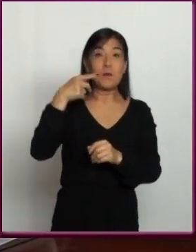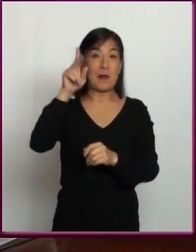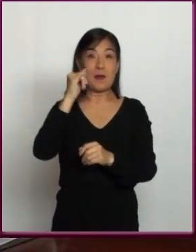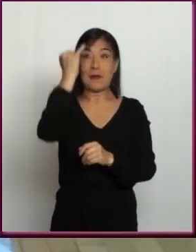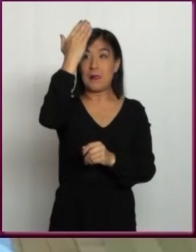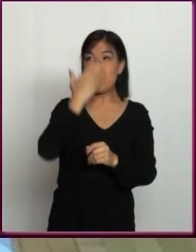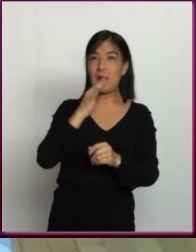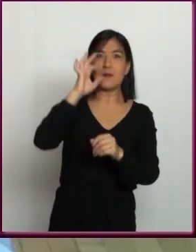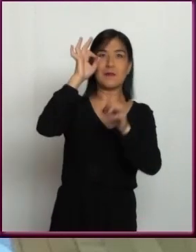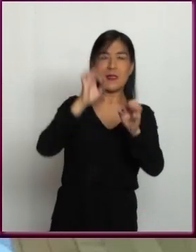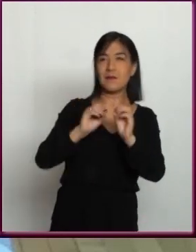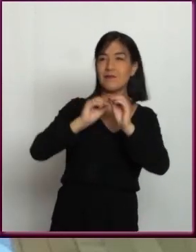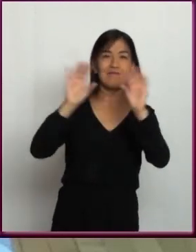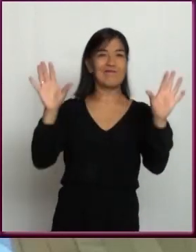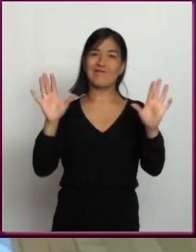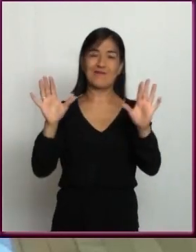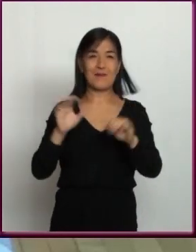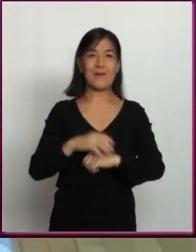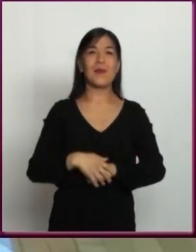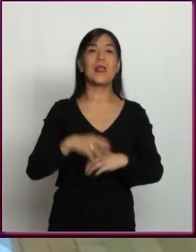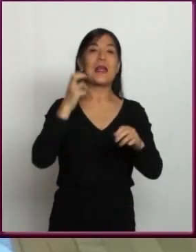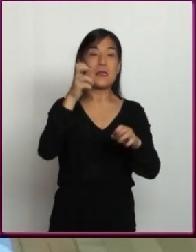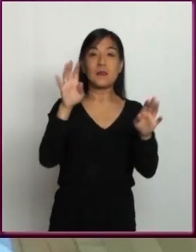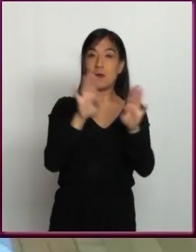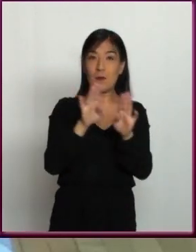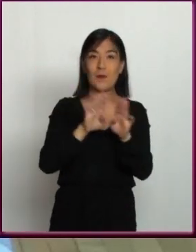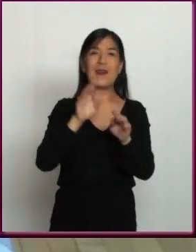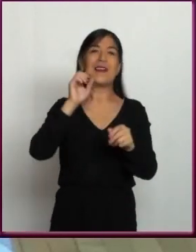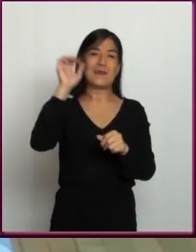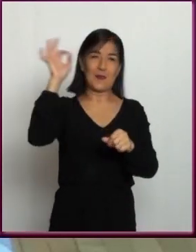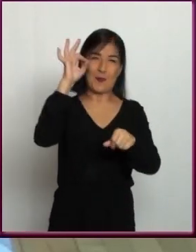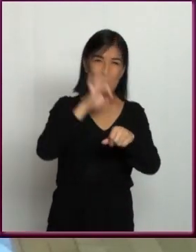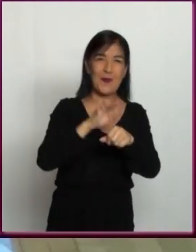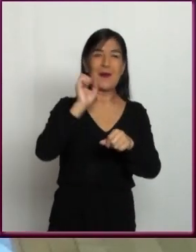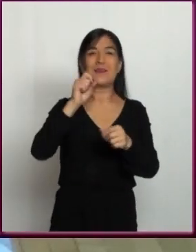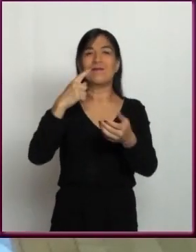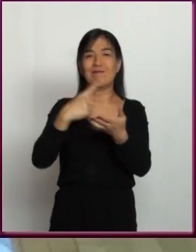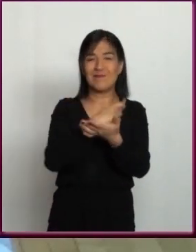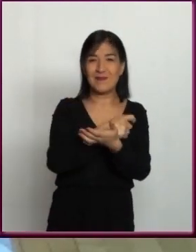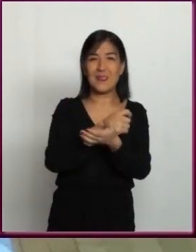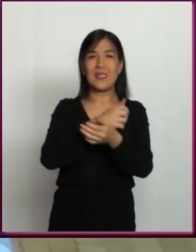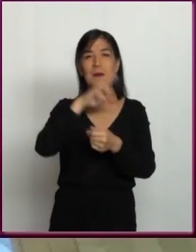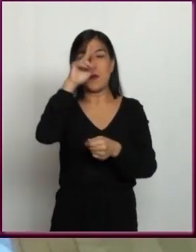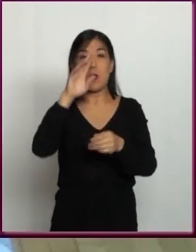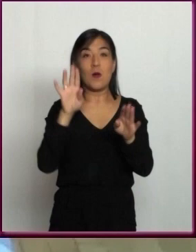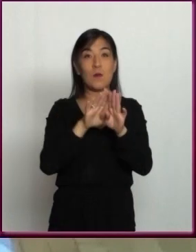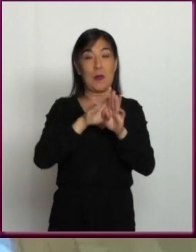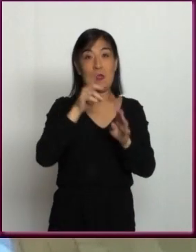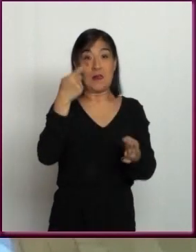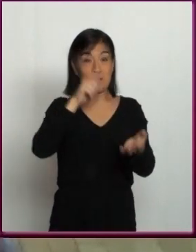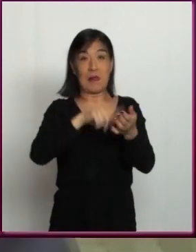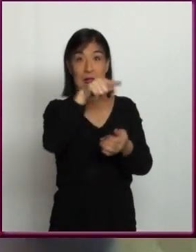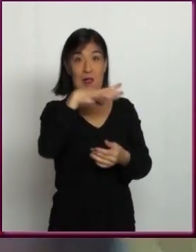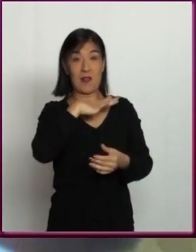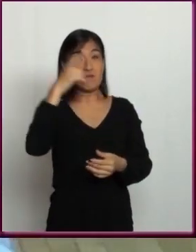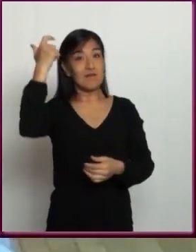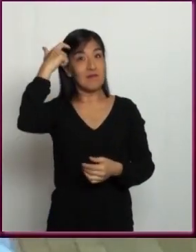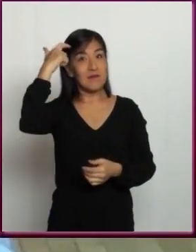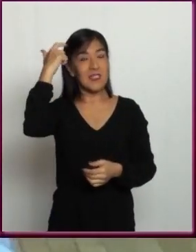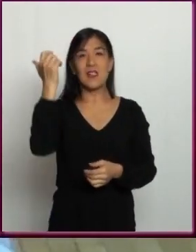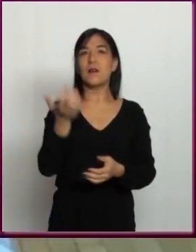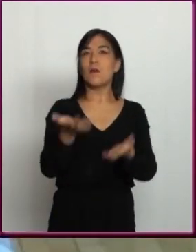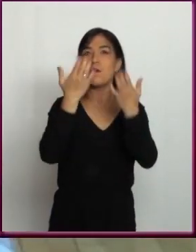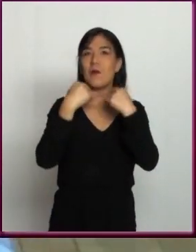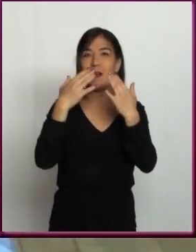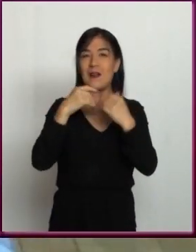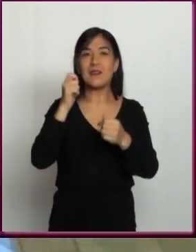completa. El ojo del insecto es así por una razón muy sencilla. El insecto no tiene cerebro. Todo el